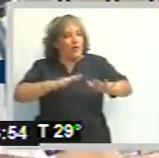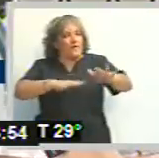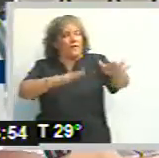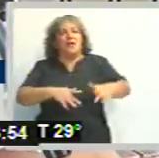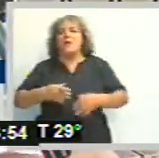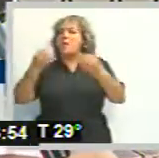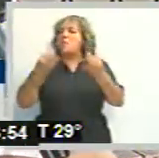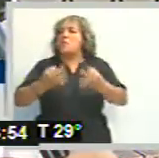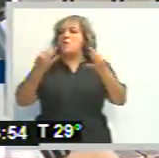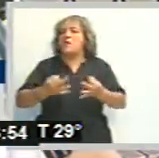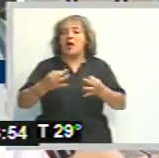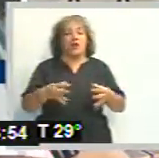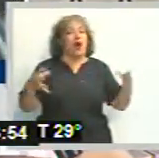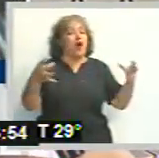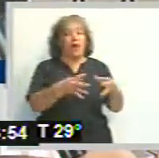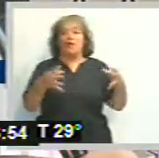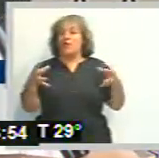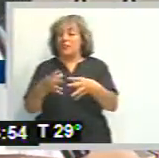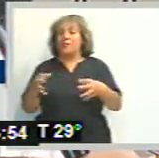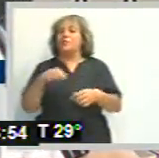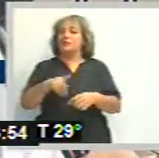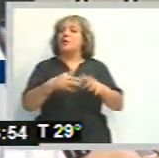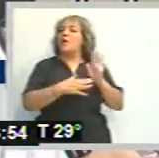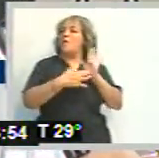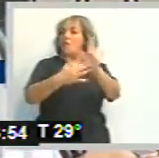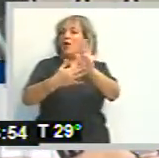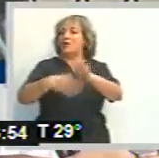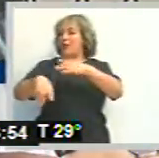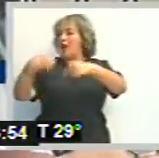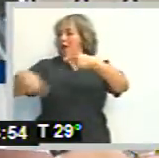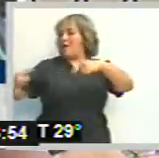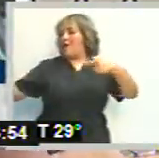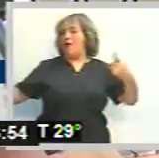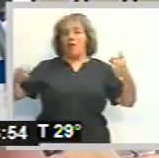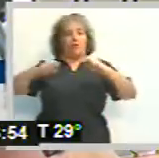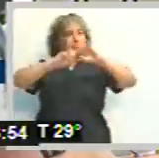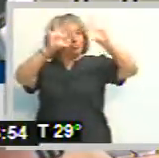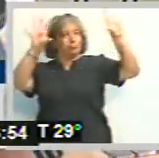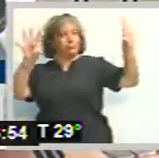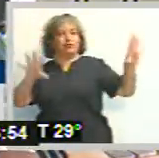para ya las agrupaciones van mostrando toda su coreografía, su motivo